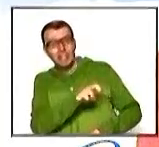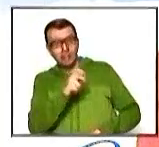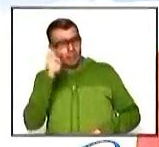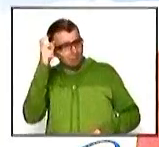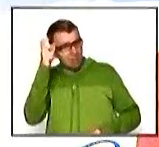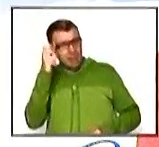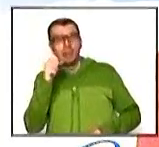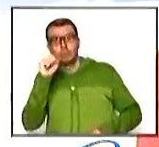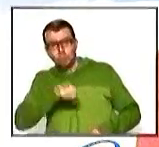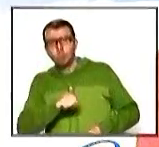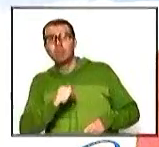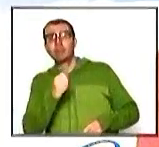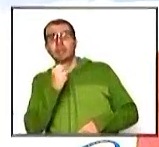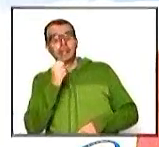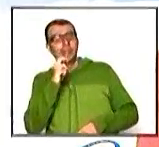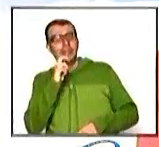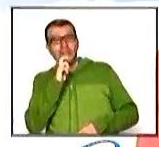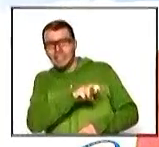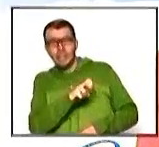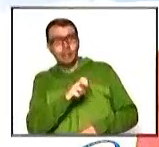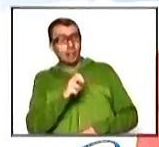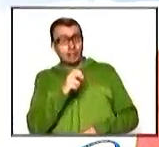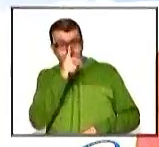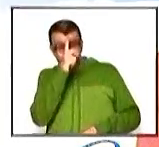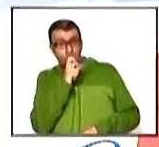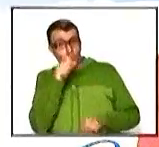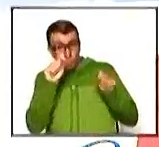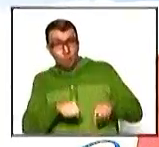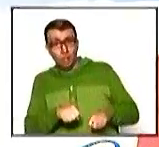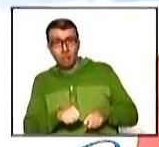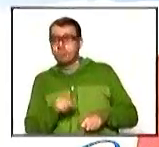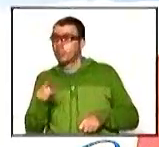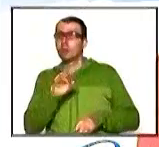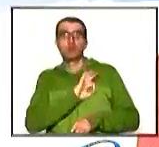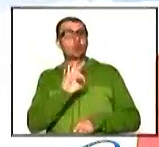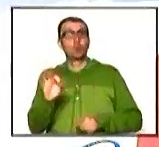res, nunca en su formación médica cogió un libro de nutrición.